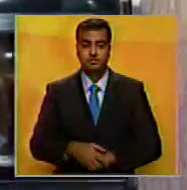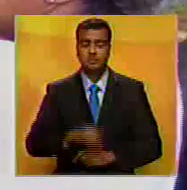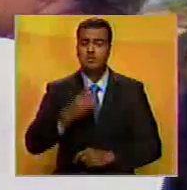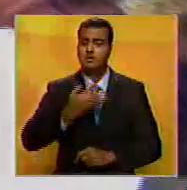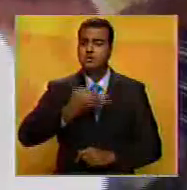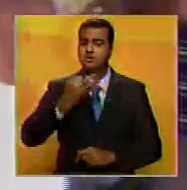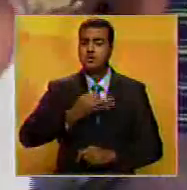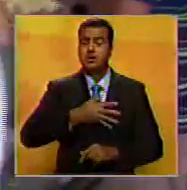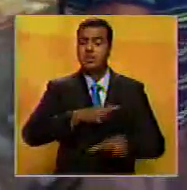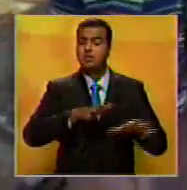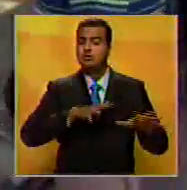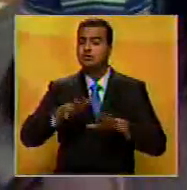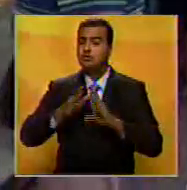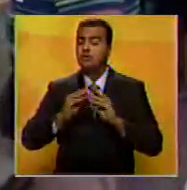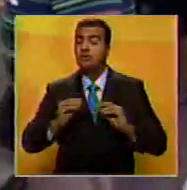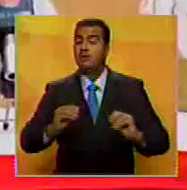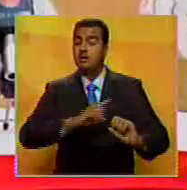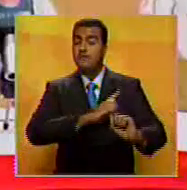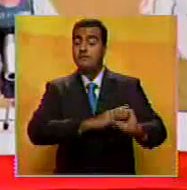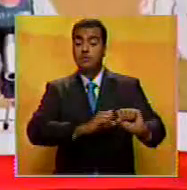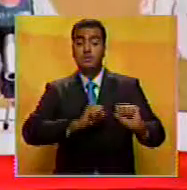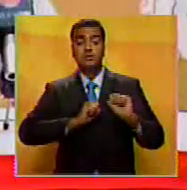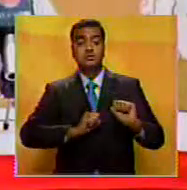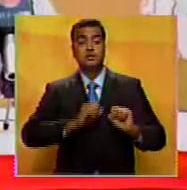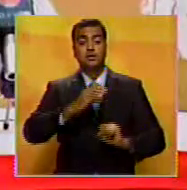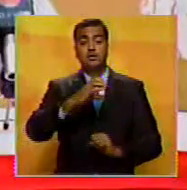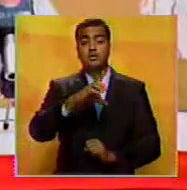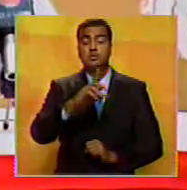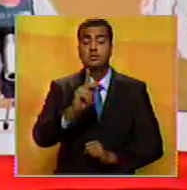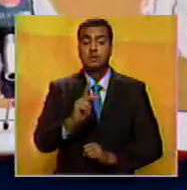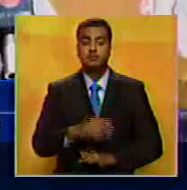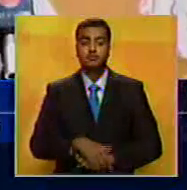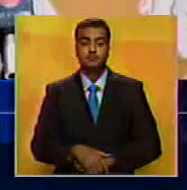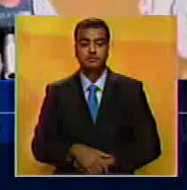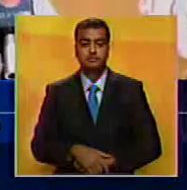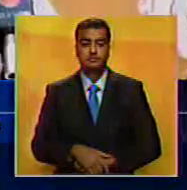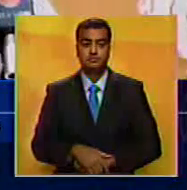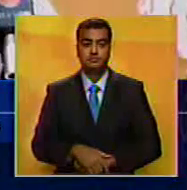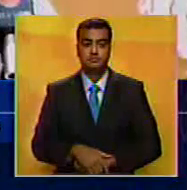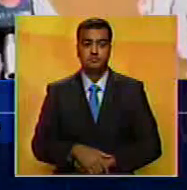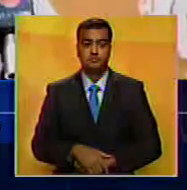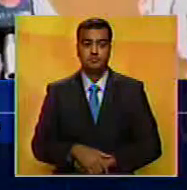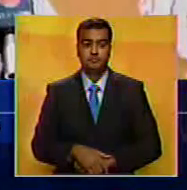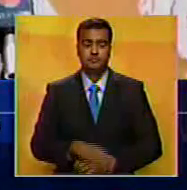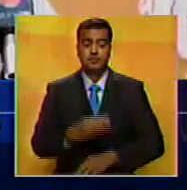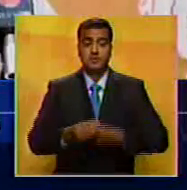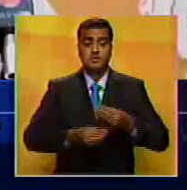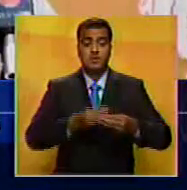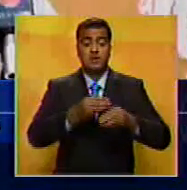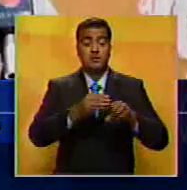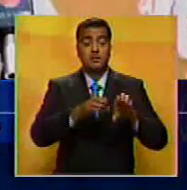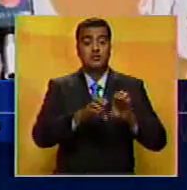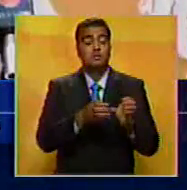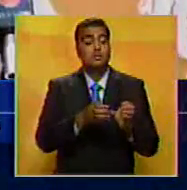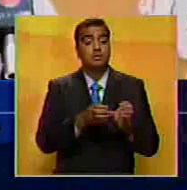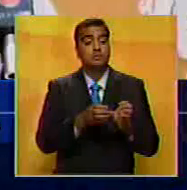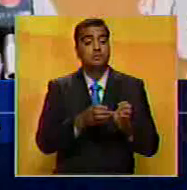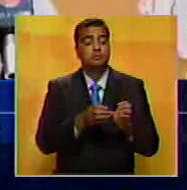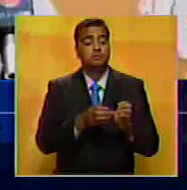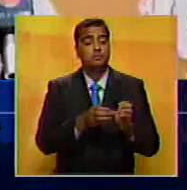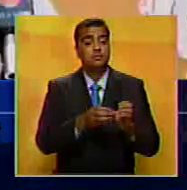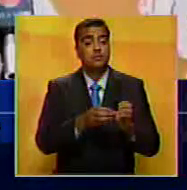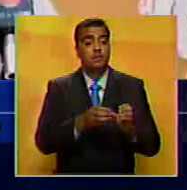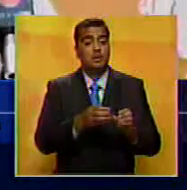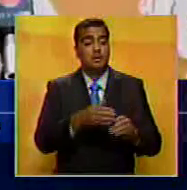Aseguró que la distribución de la harina busca fortalecer los CLAP. A implementar las panaderías artesanales. ¿Qué